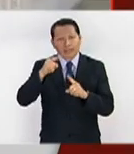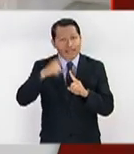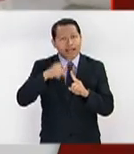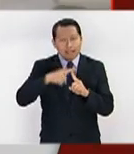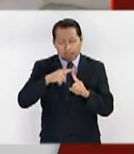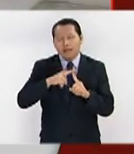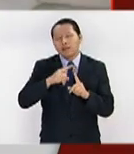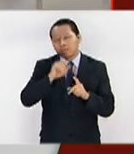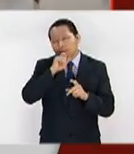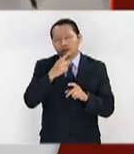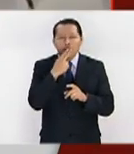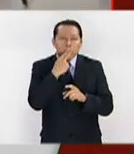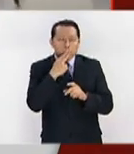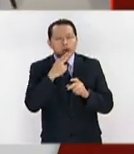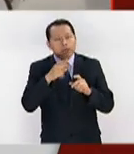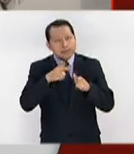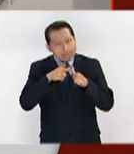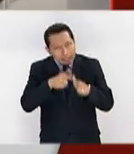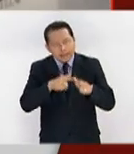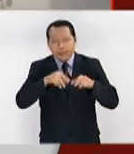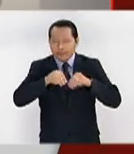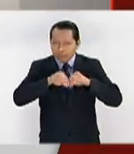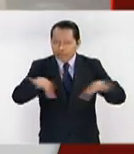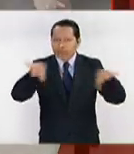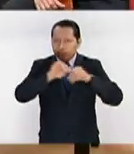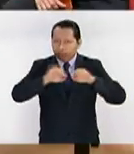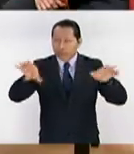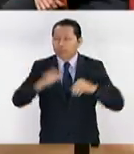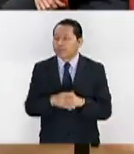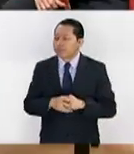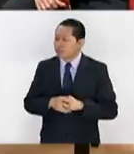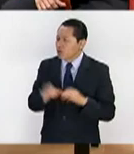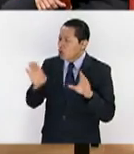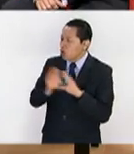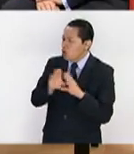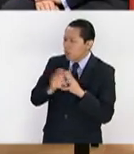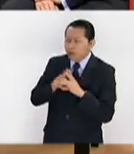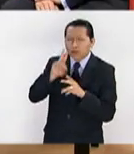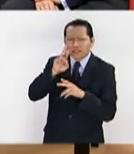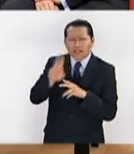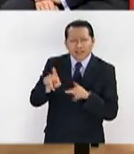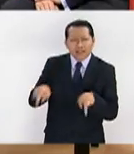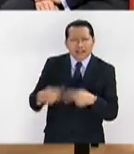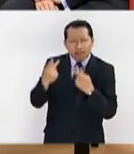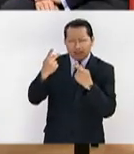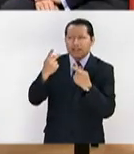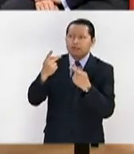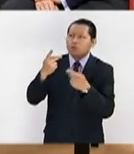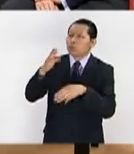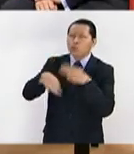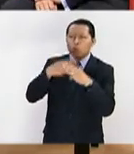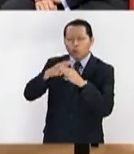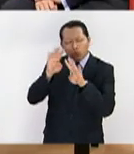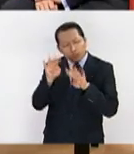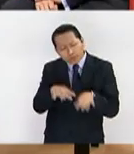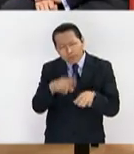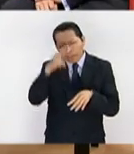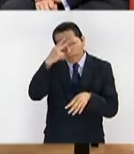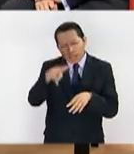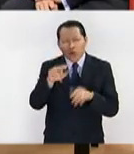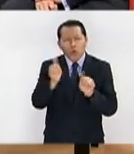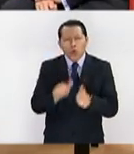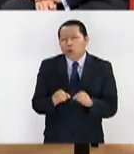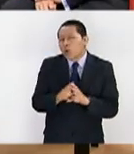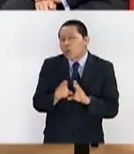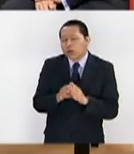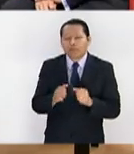y reproducir. ¿Cómo se vende, se ve, se admira la artesanía mexicana en el mundo? La